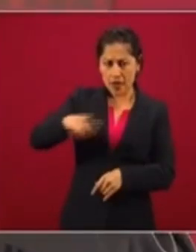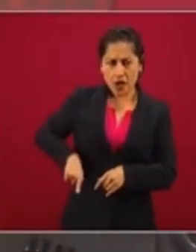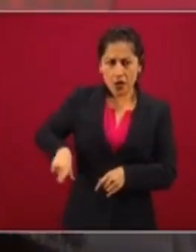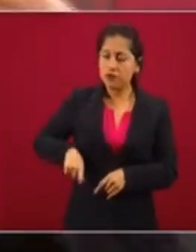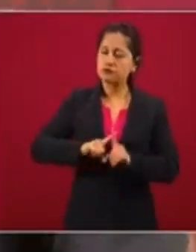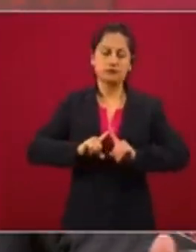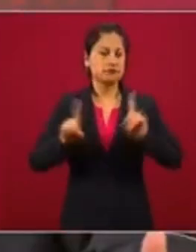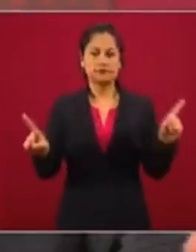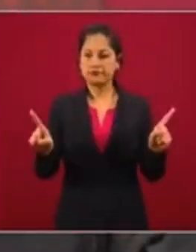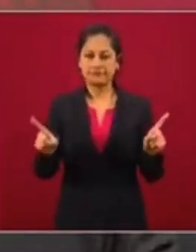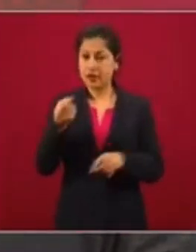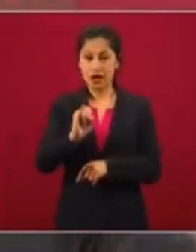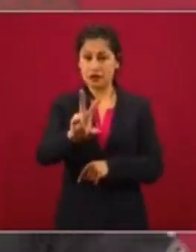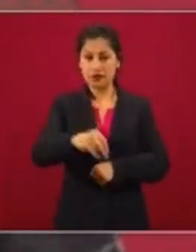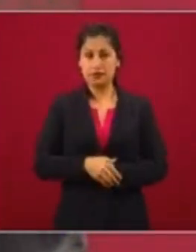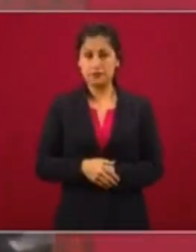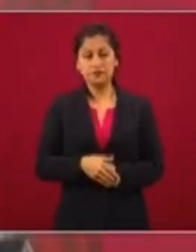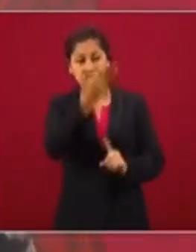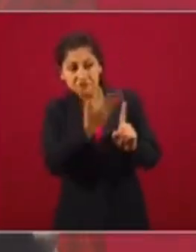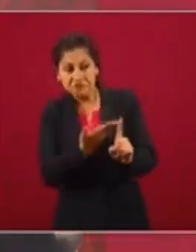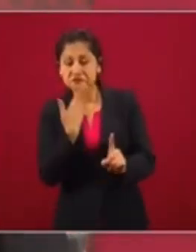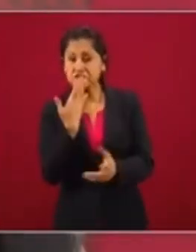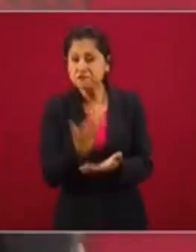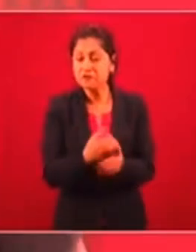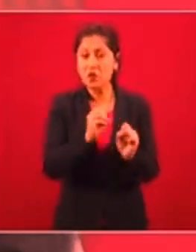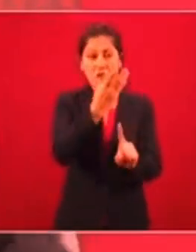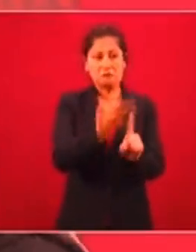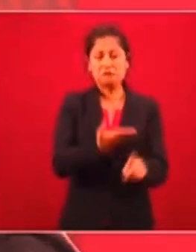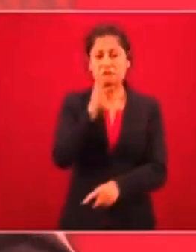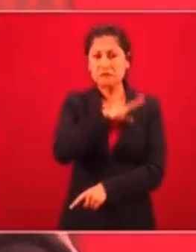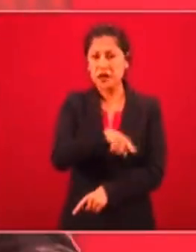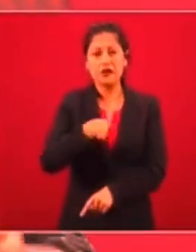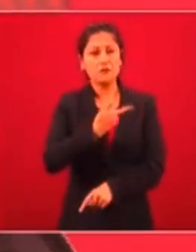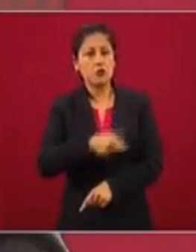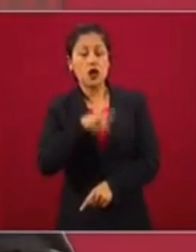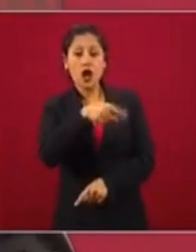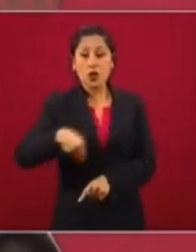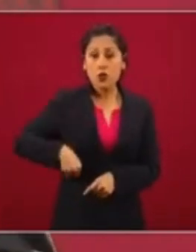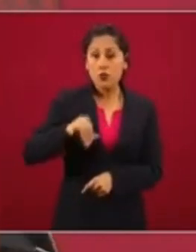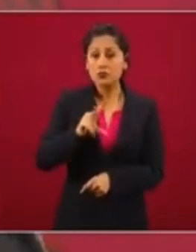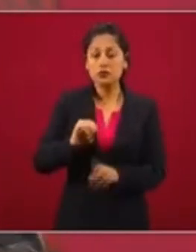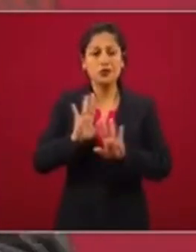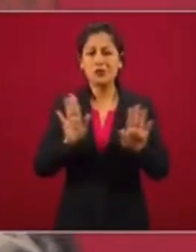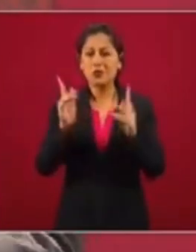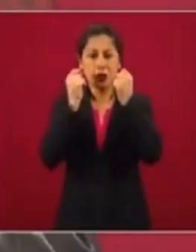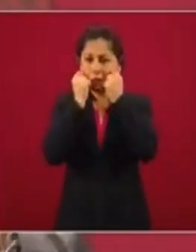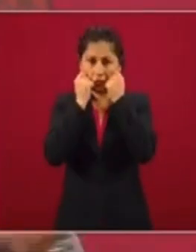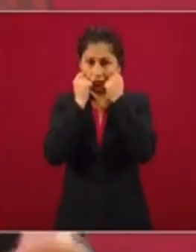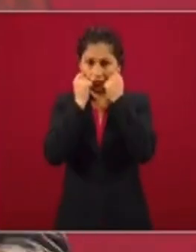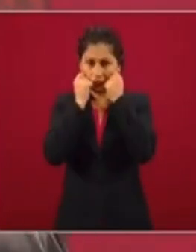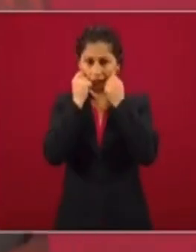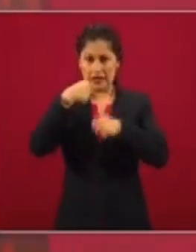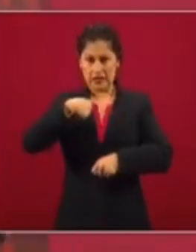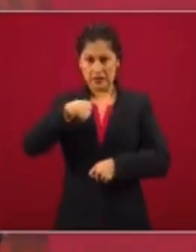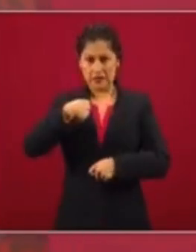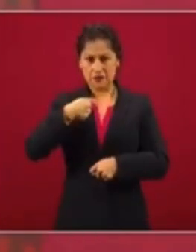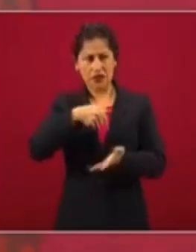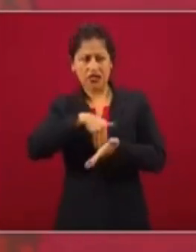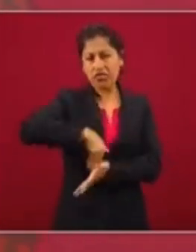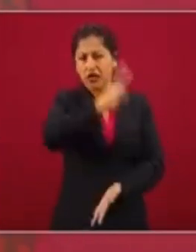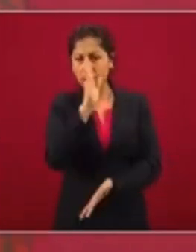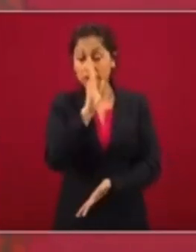Independientemente si nos cae bien, nos cae mal, si es culpable o no es culpable, ¿cómo vamos a aplicar el